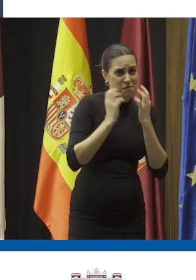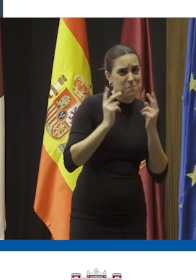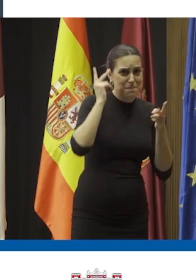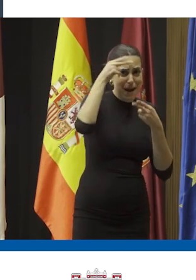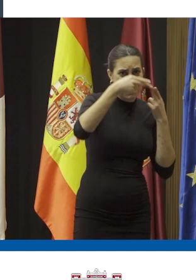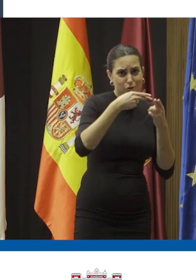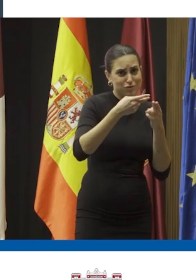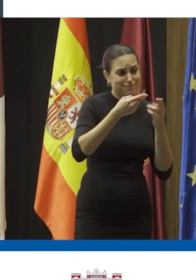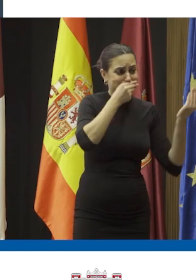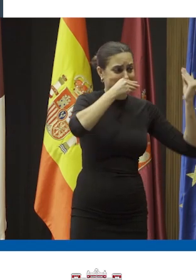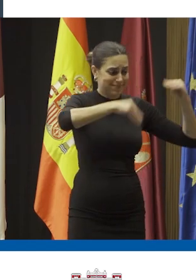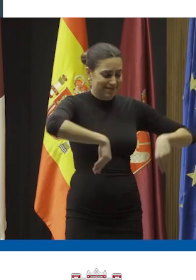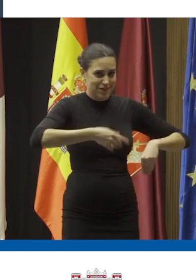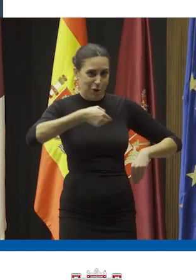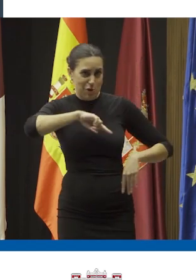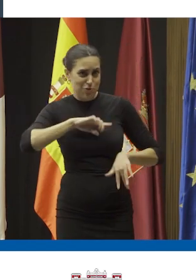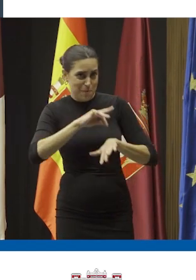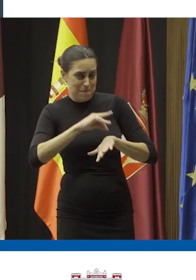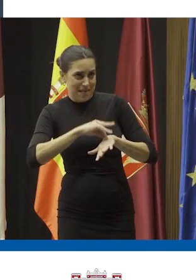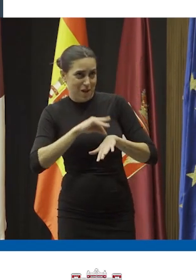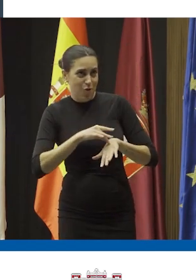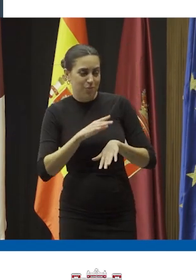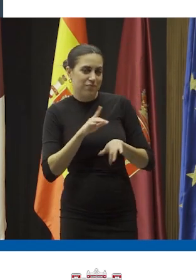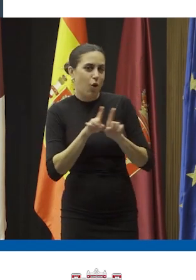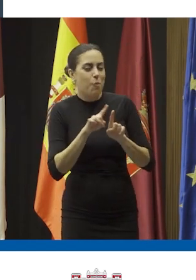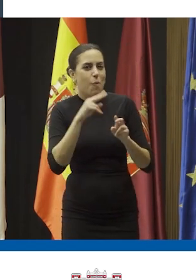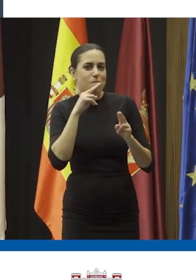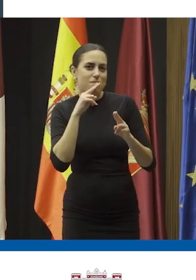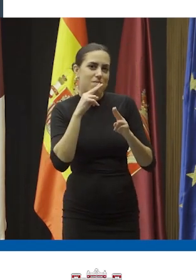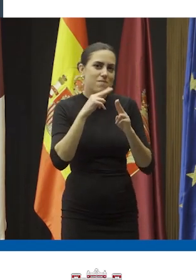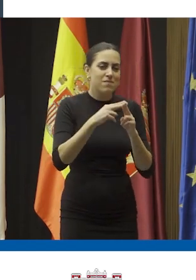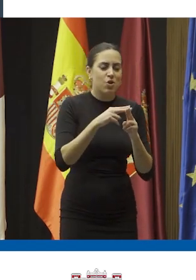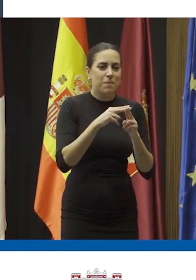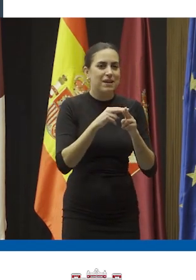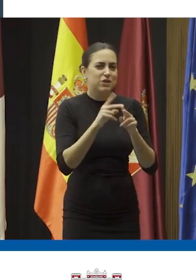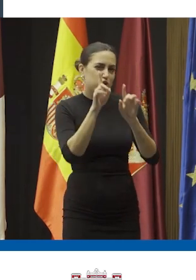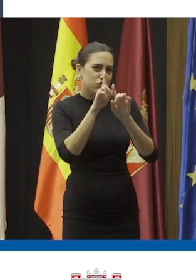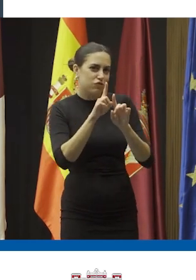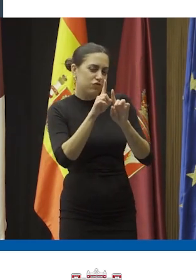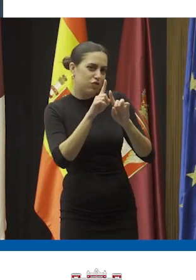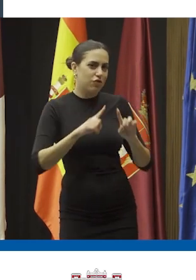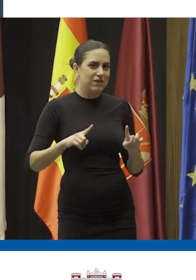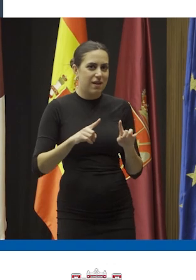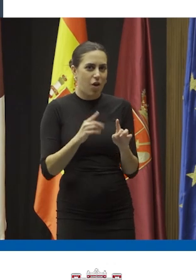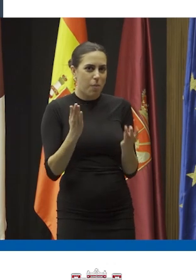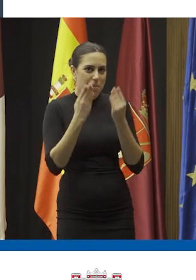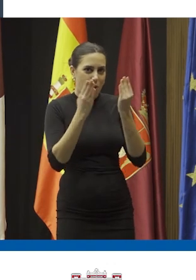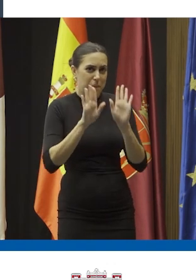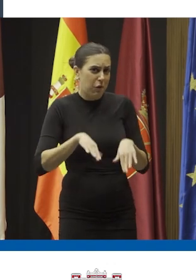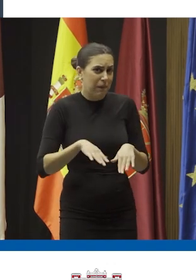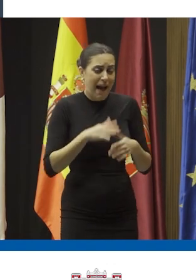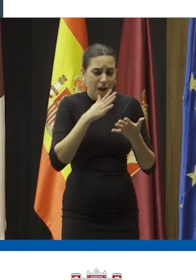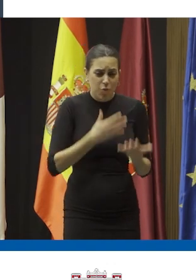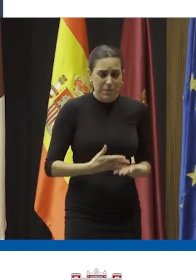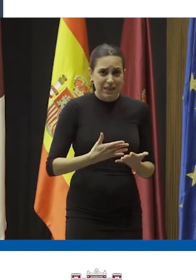manera. Somos, al fin y al cabo, barberos algo más sofisticados, pero al fin y al cabo barberos, ¿no? ¿Se han dado cuenta ustedes que en las barberías